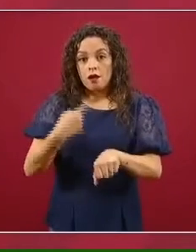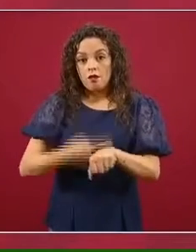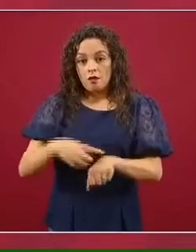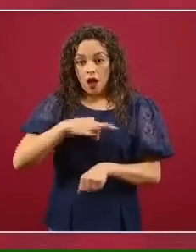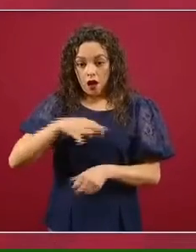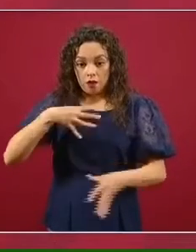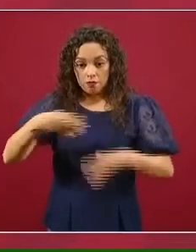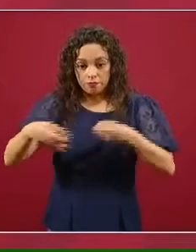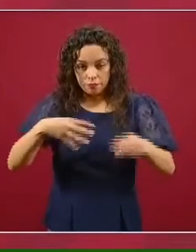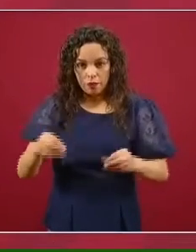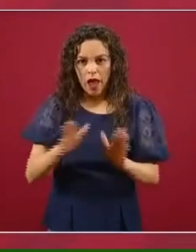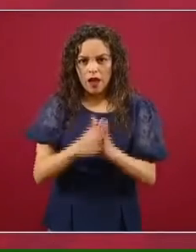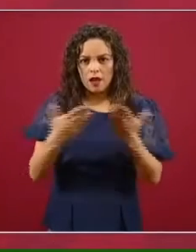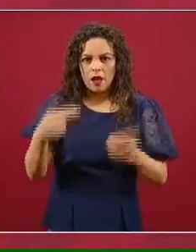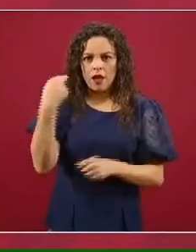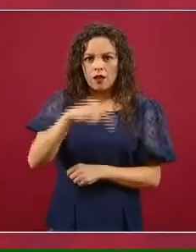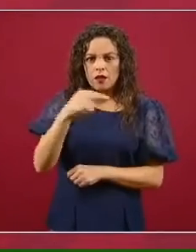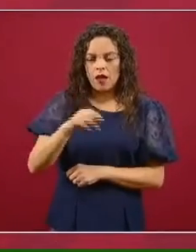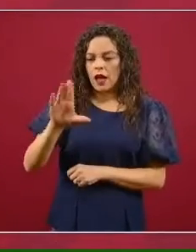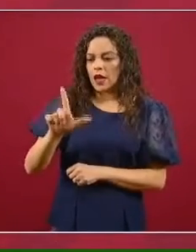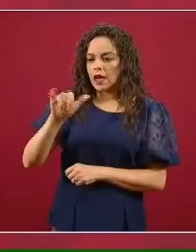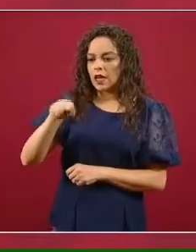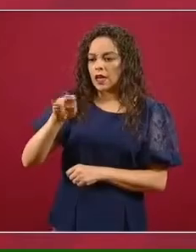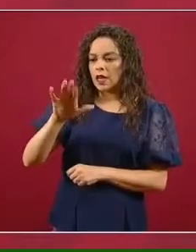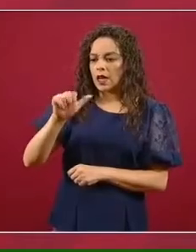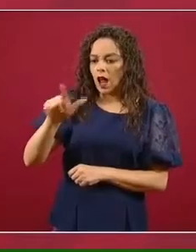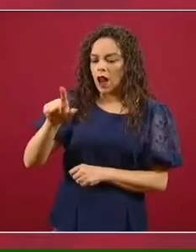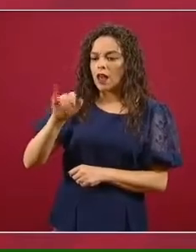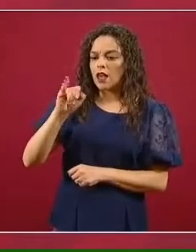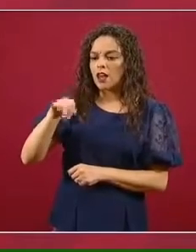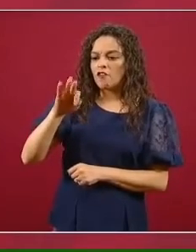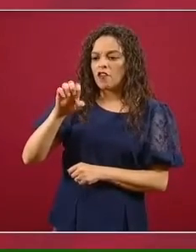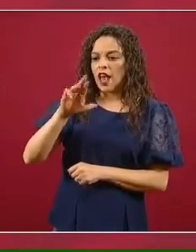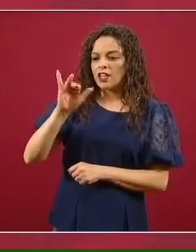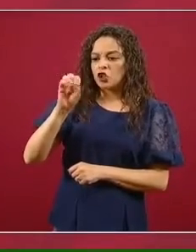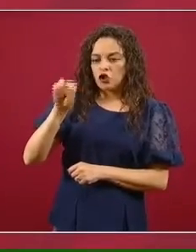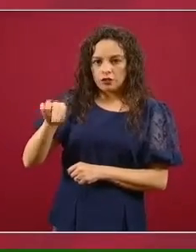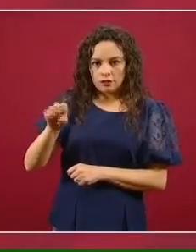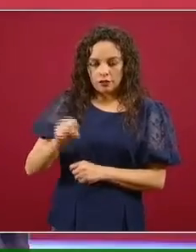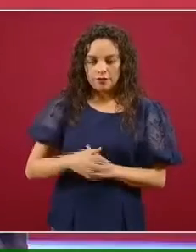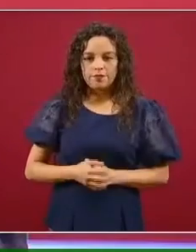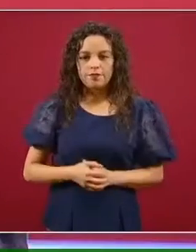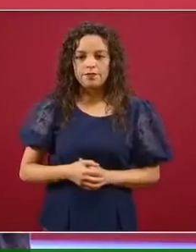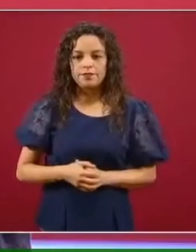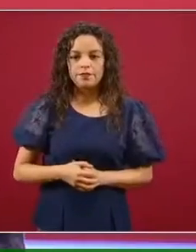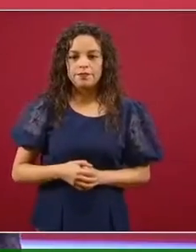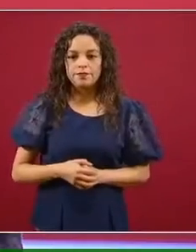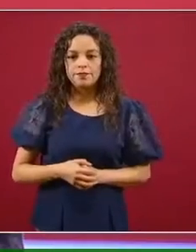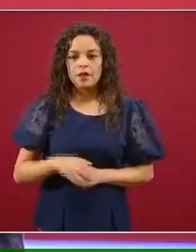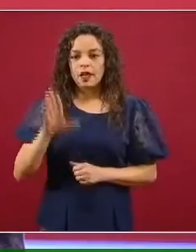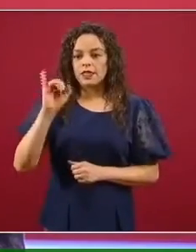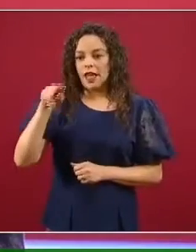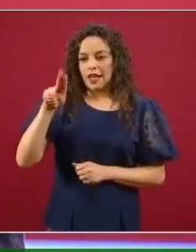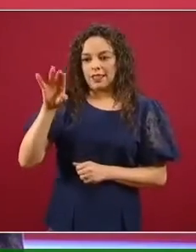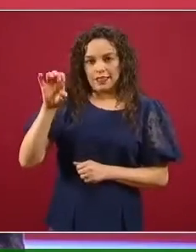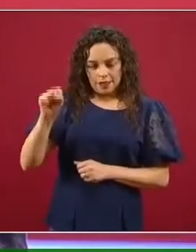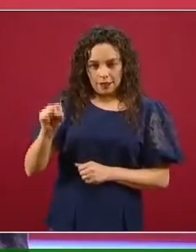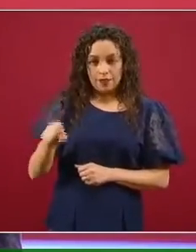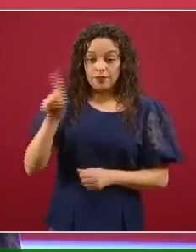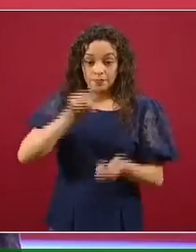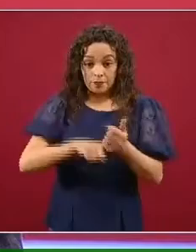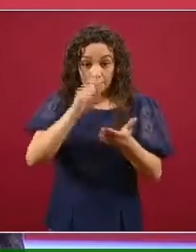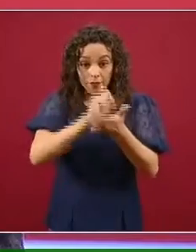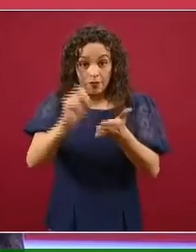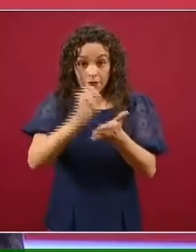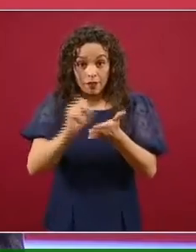llama Clinical Infectious Diseases. El posicionamiento técnico no es un artículo científico como